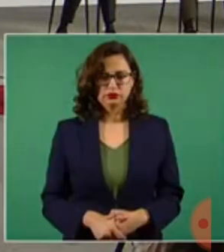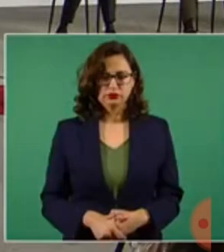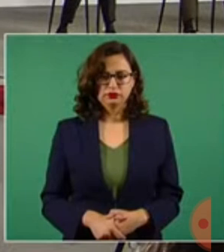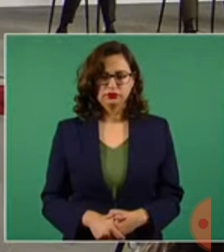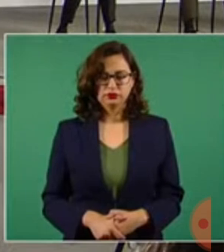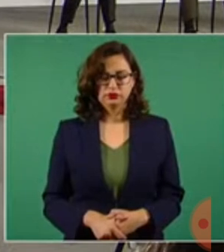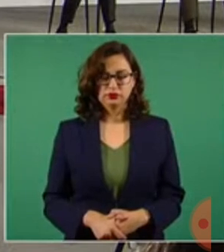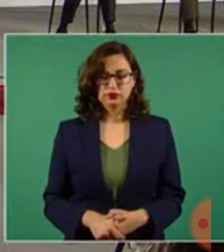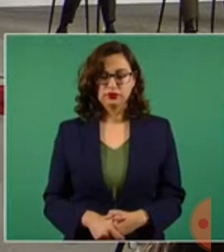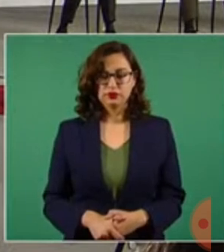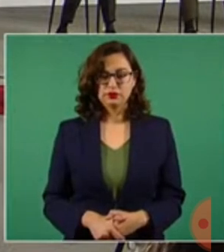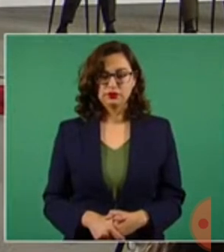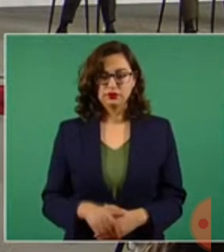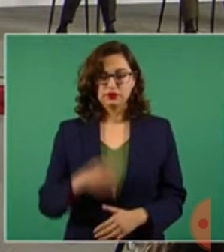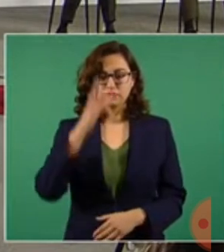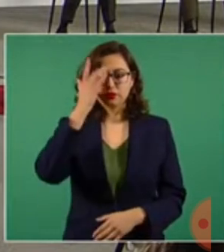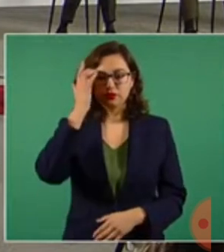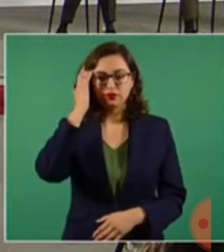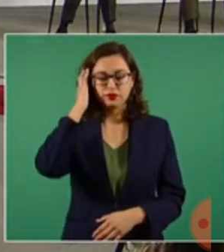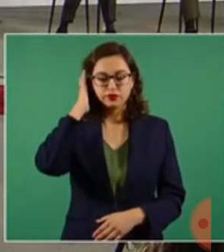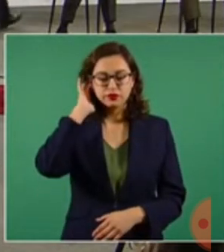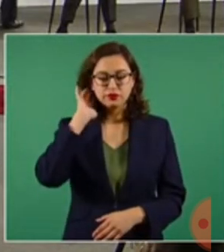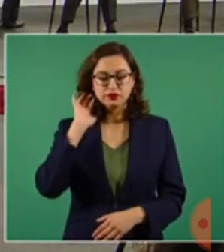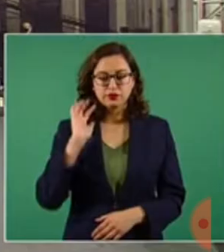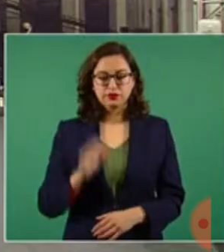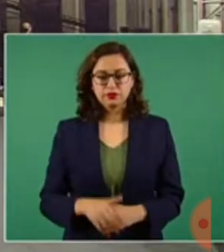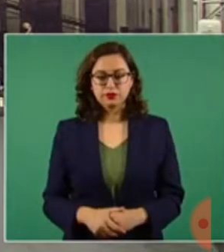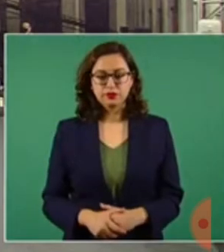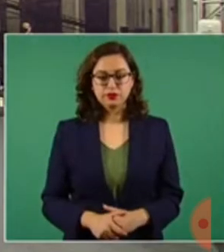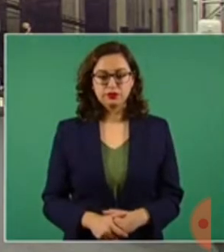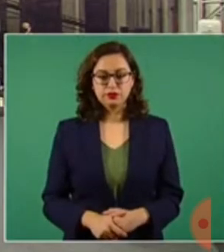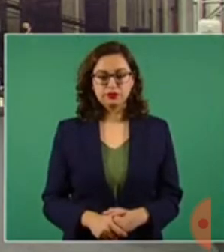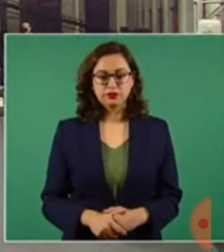Esto es todo, presidente. Muchas gracias.